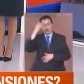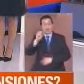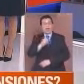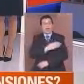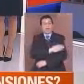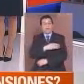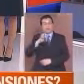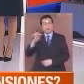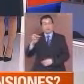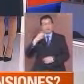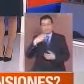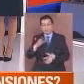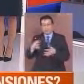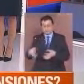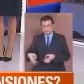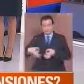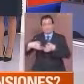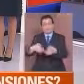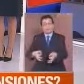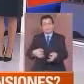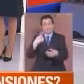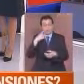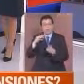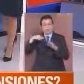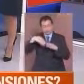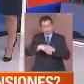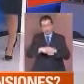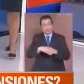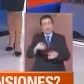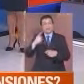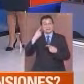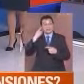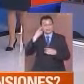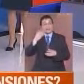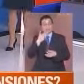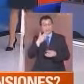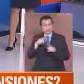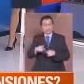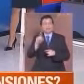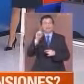han sacado de Asia Emergente, que obviamente incluye a China, un total de